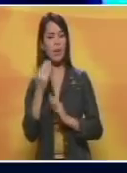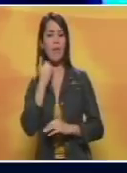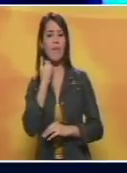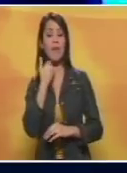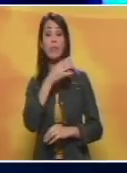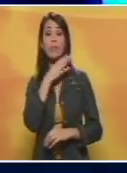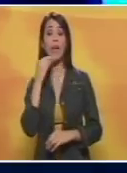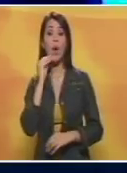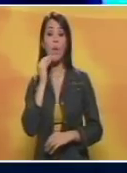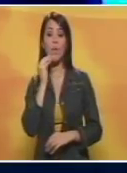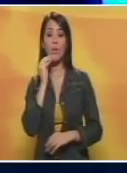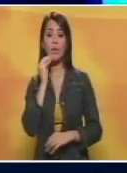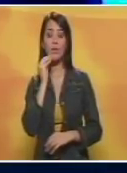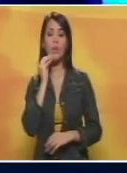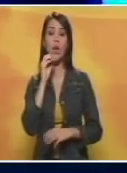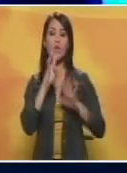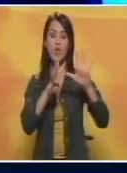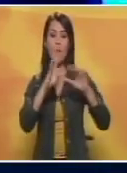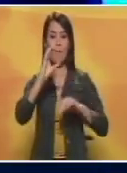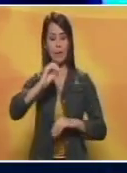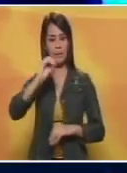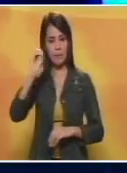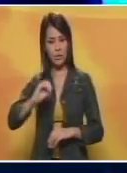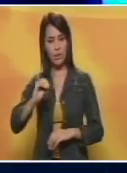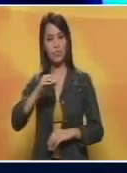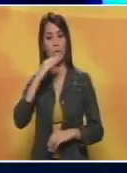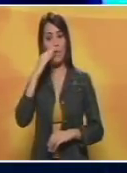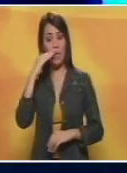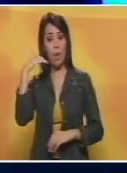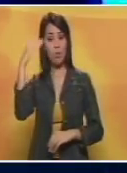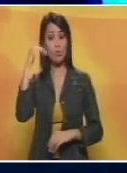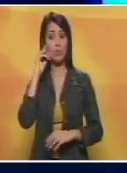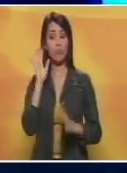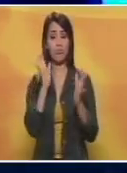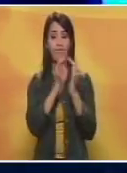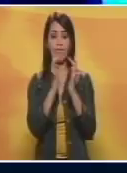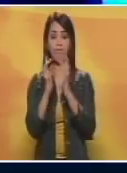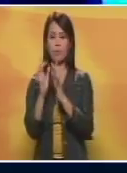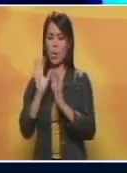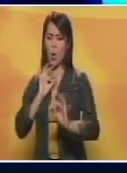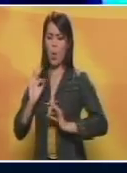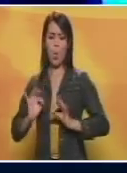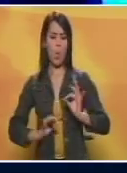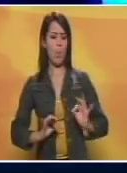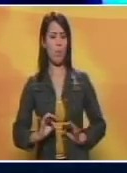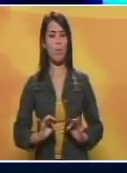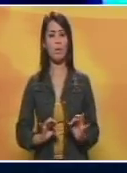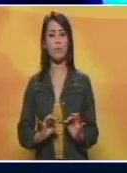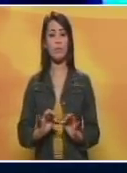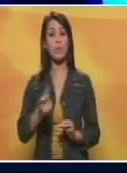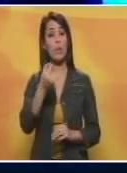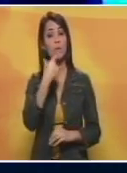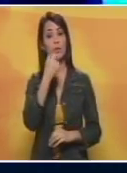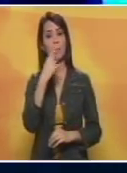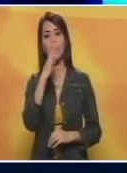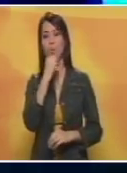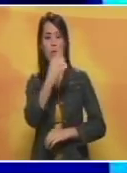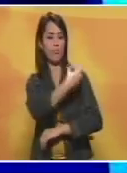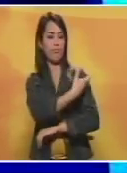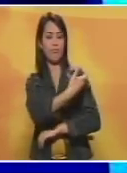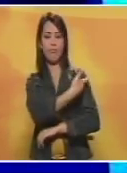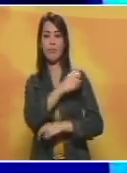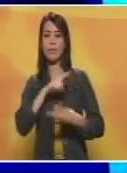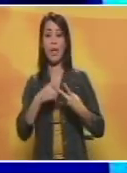jóvenes se estima que más de un 90% de los adultos han estado en contacto con el virus en cuanto al tratamiento no hay vacuna ni